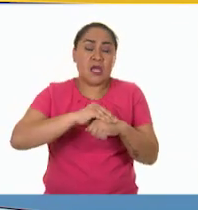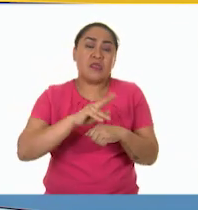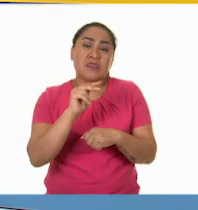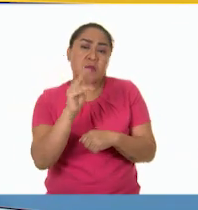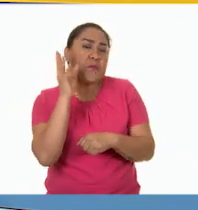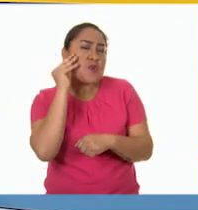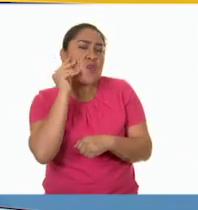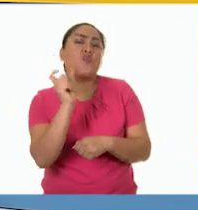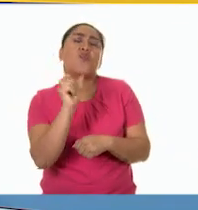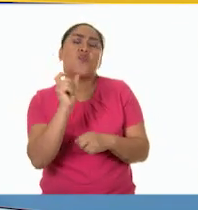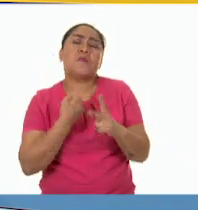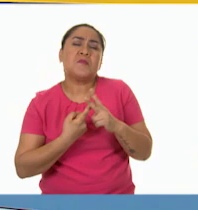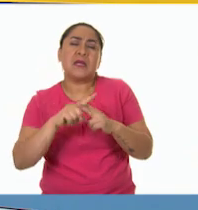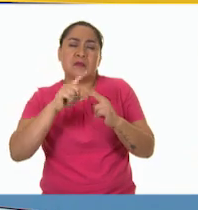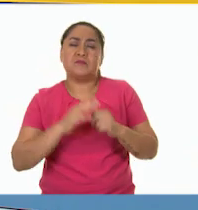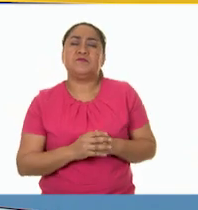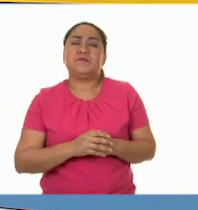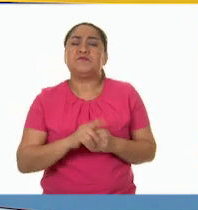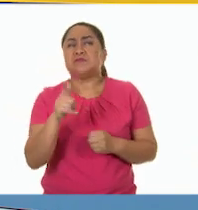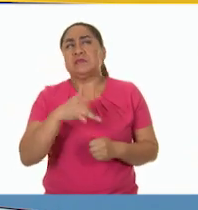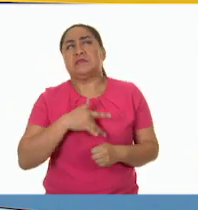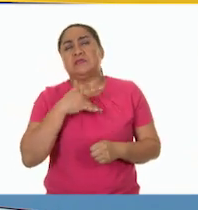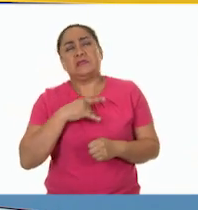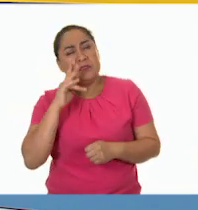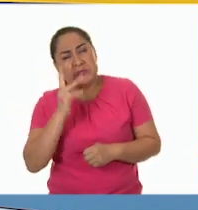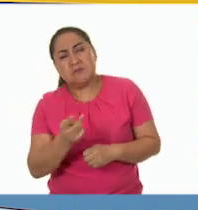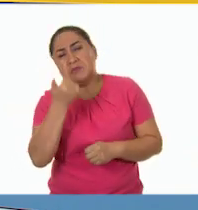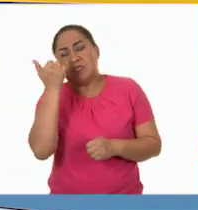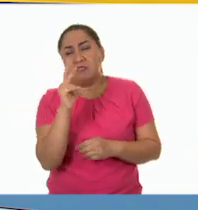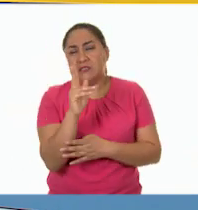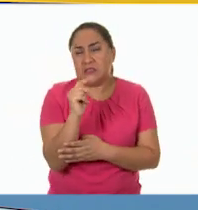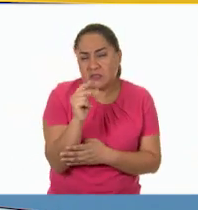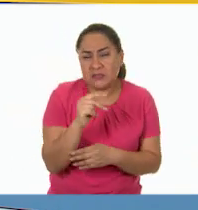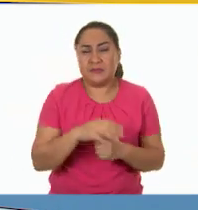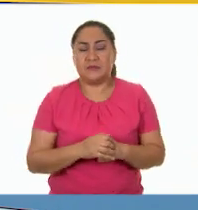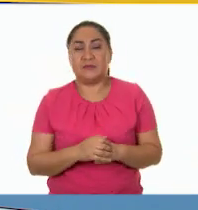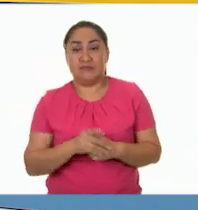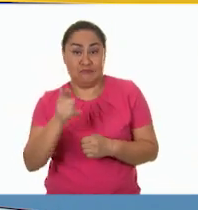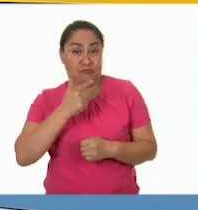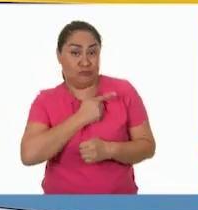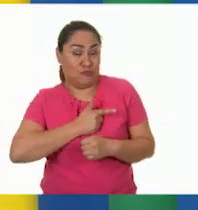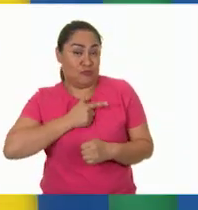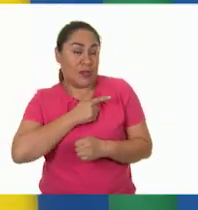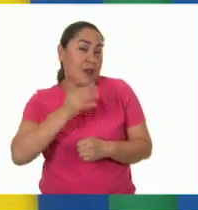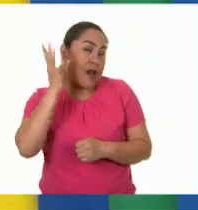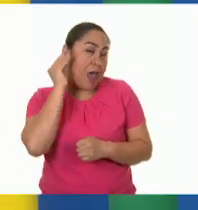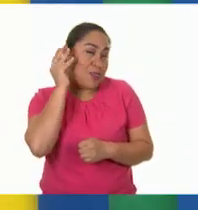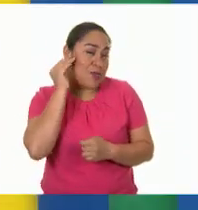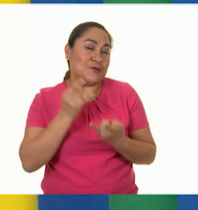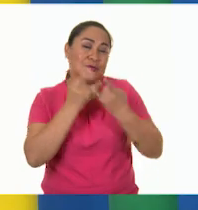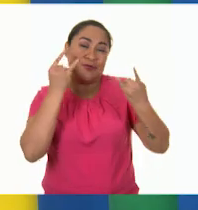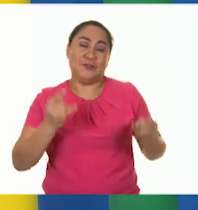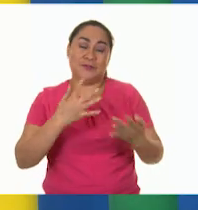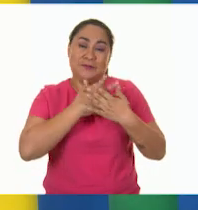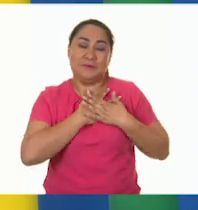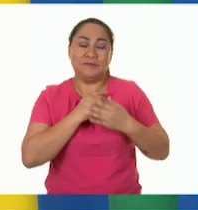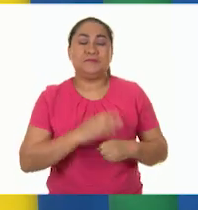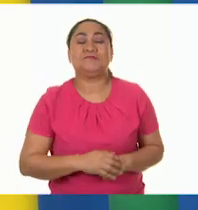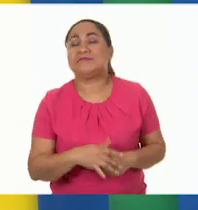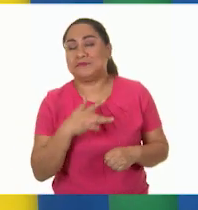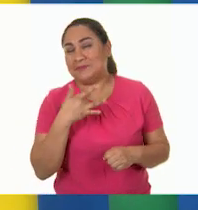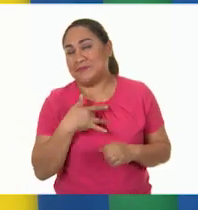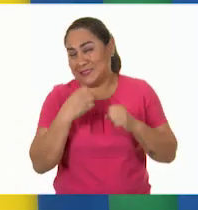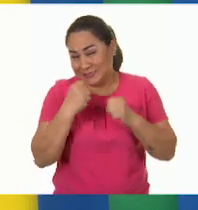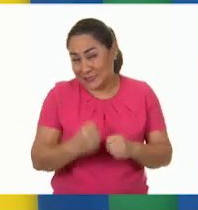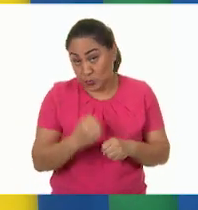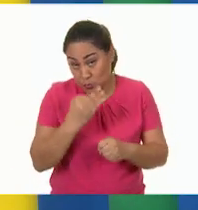¿Cuál fue el primer programa que recuerdan ver o escuchar? ¿Eran fanáticos de alguna radionovela? Estamos seguros de que a